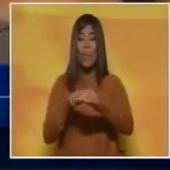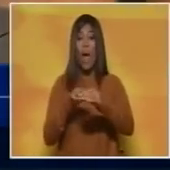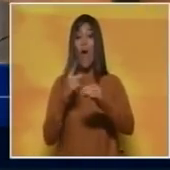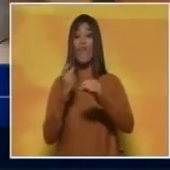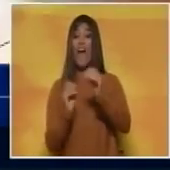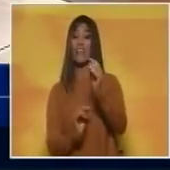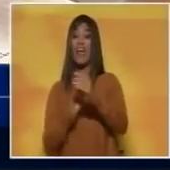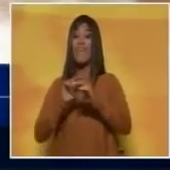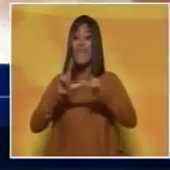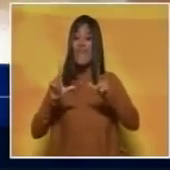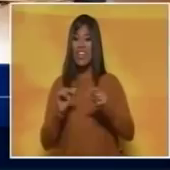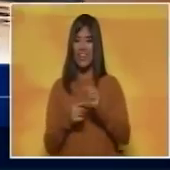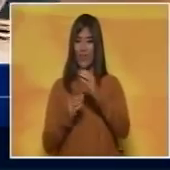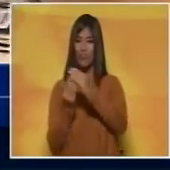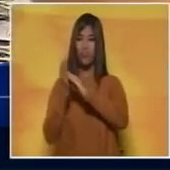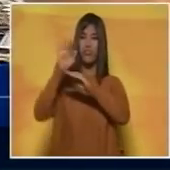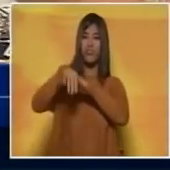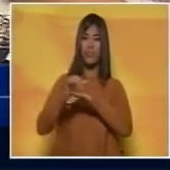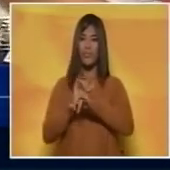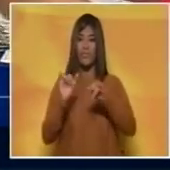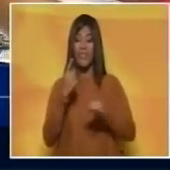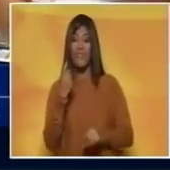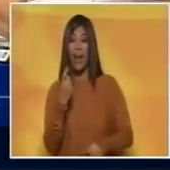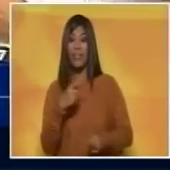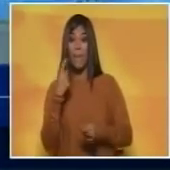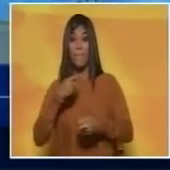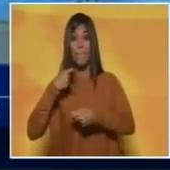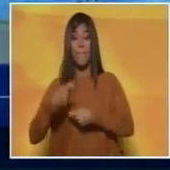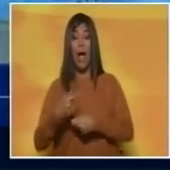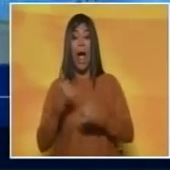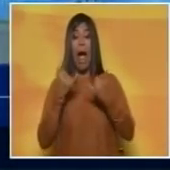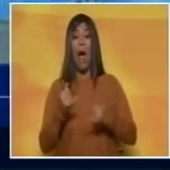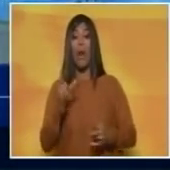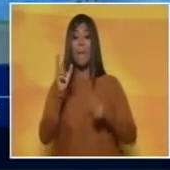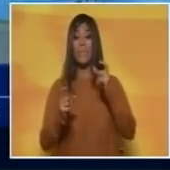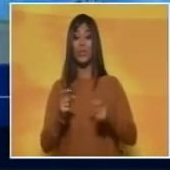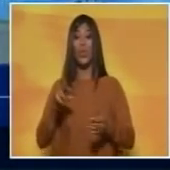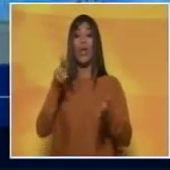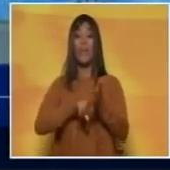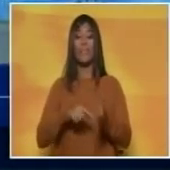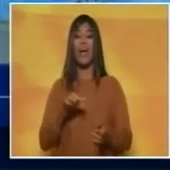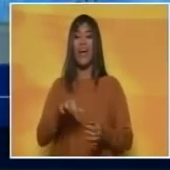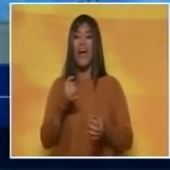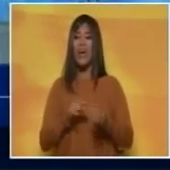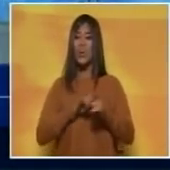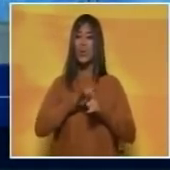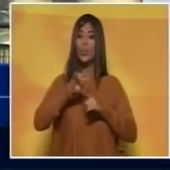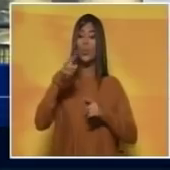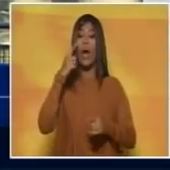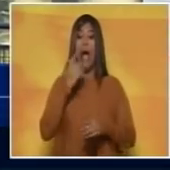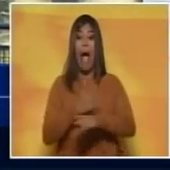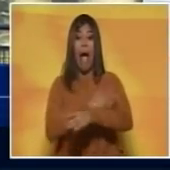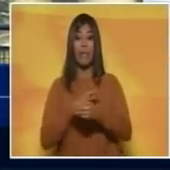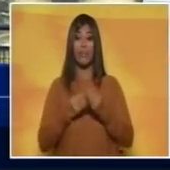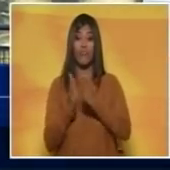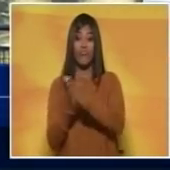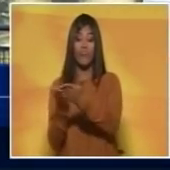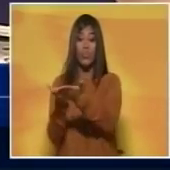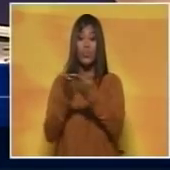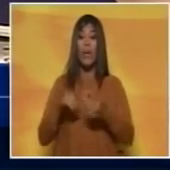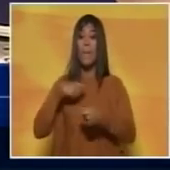procesada hacia la plataforma de pago. El usuario ahora deberá ratificar el documento de viaje pendiente por entregar